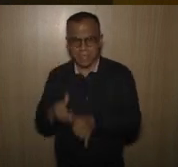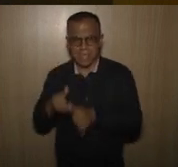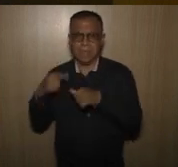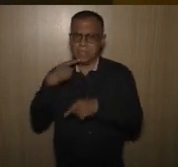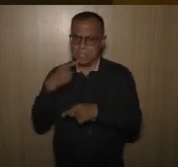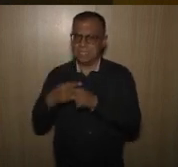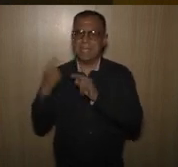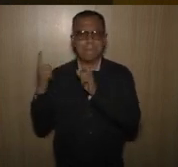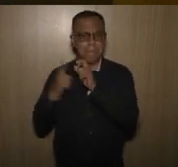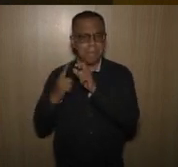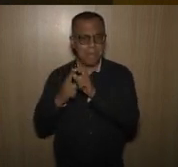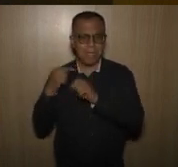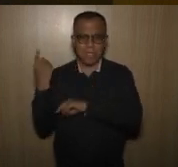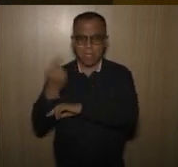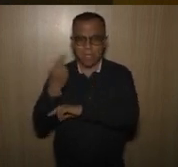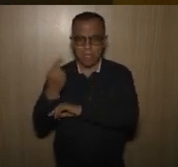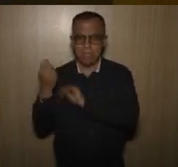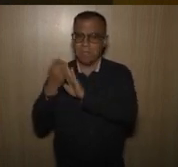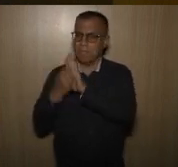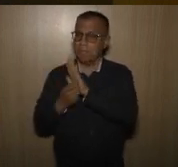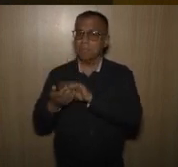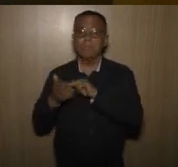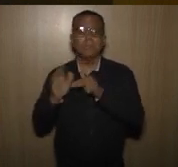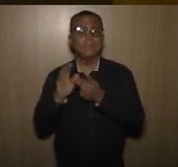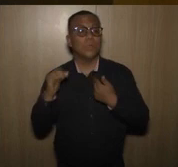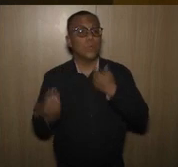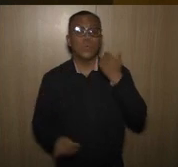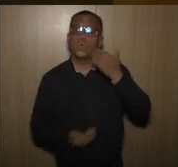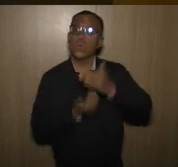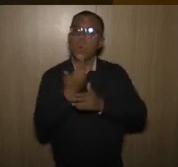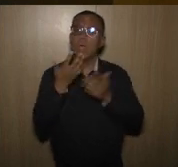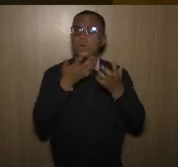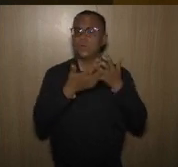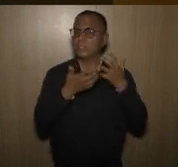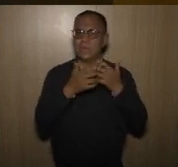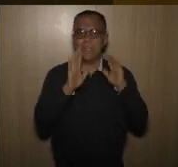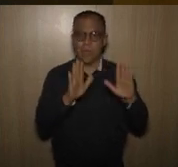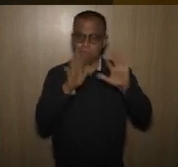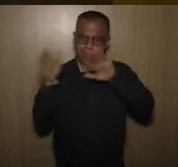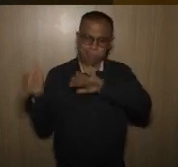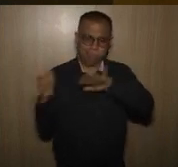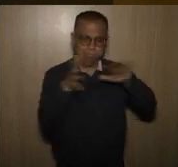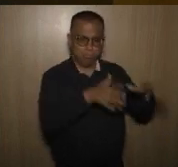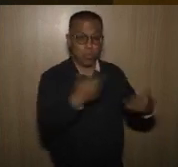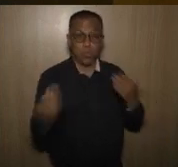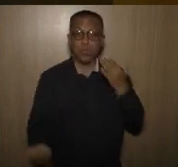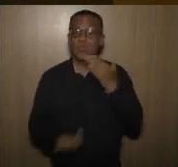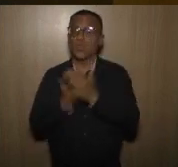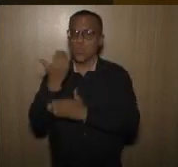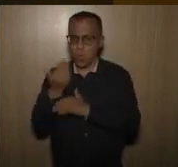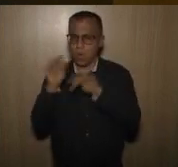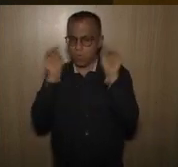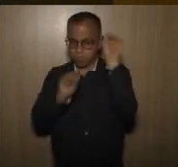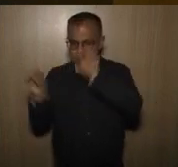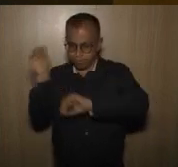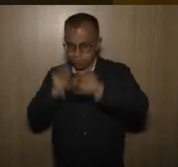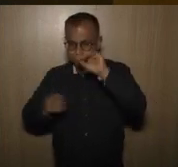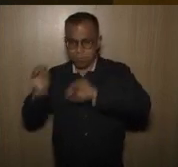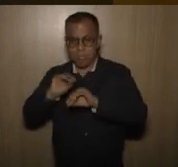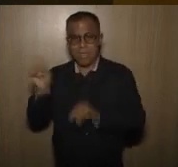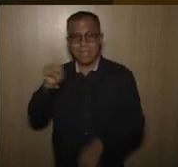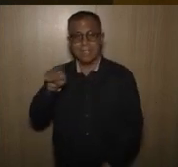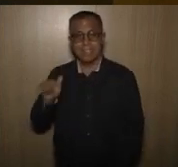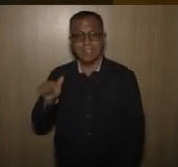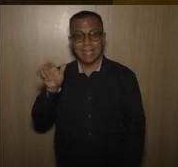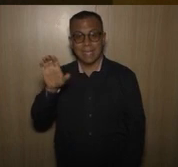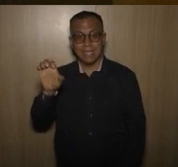cosa muy relevante. Nosotros no estamos hablando acá de la actualización de un sistema, estamos hablando de un nuevo sistema. Y esto es un nuevo SASES